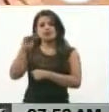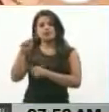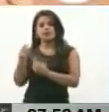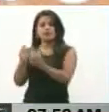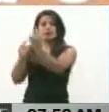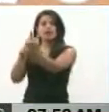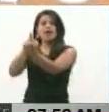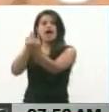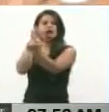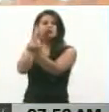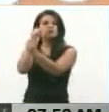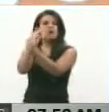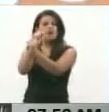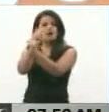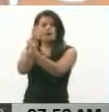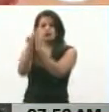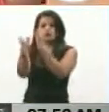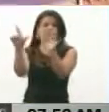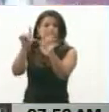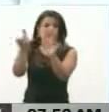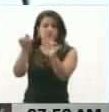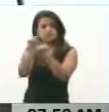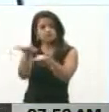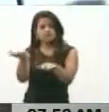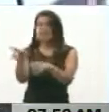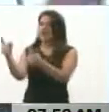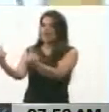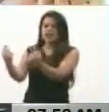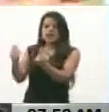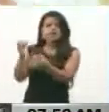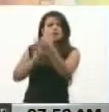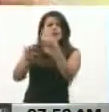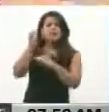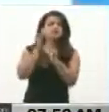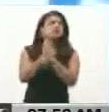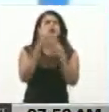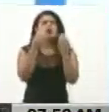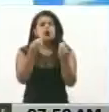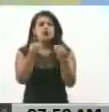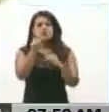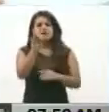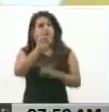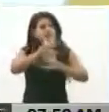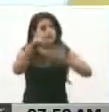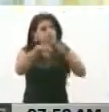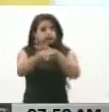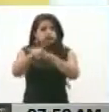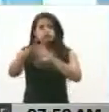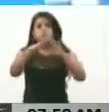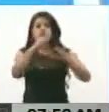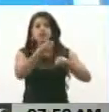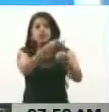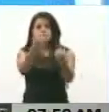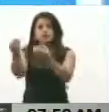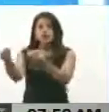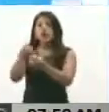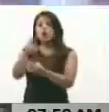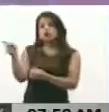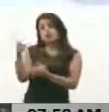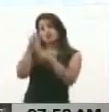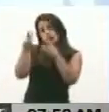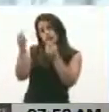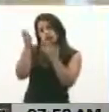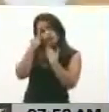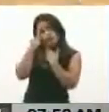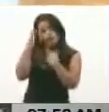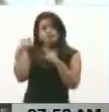todo el tema, no solamente de la penetración a las comunidades del TDA en cuanto a los números que ustedes manejan como parte del equipo de Red TV, sino también a